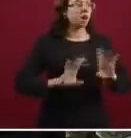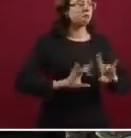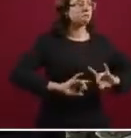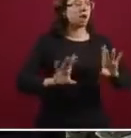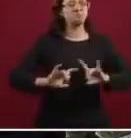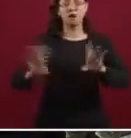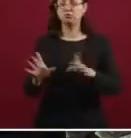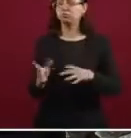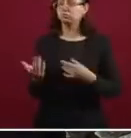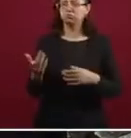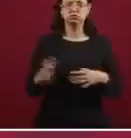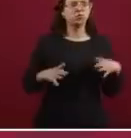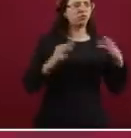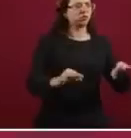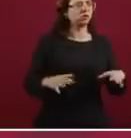empresarios